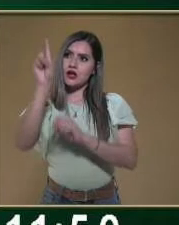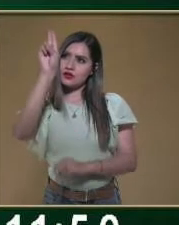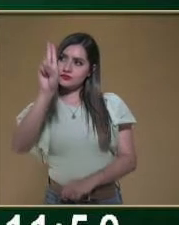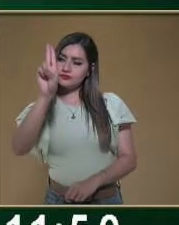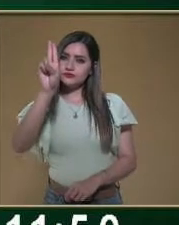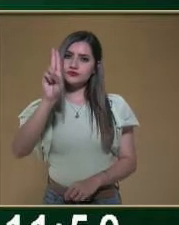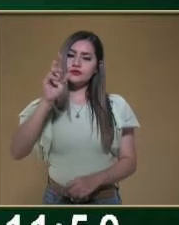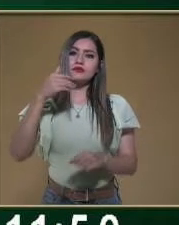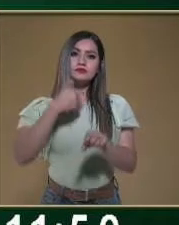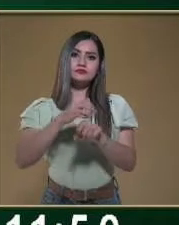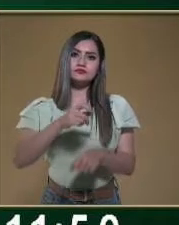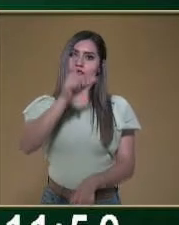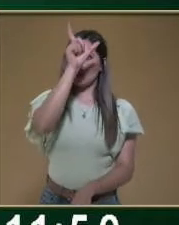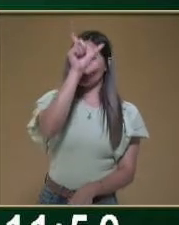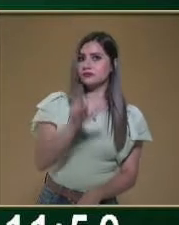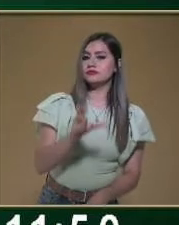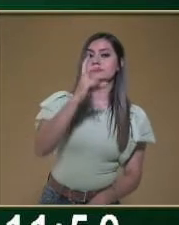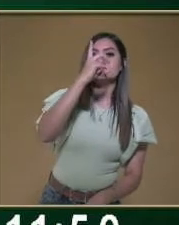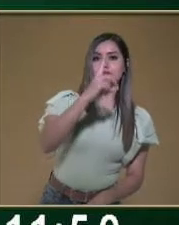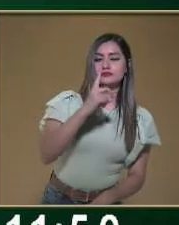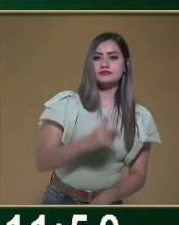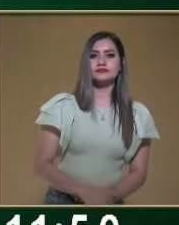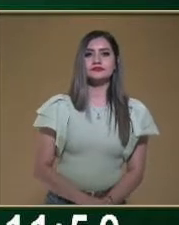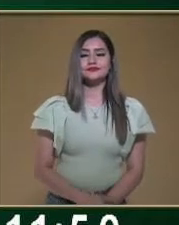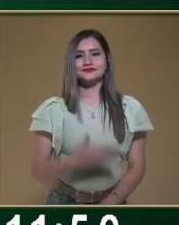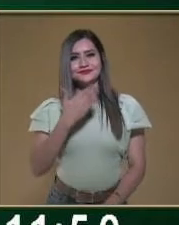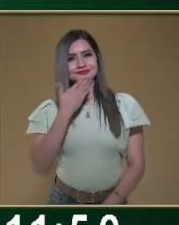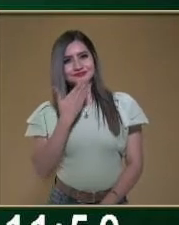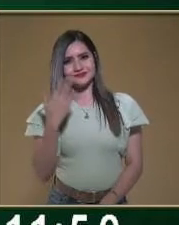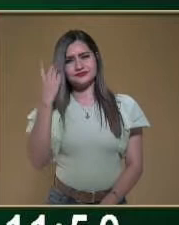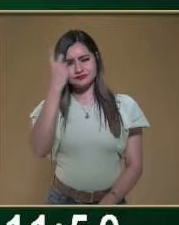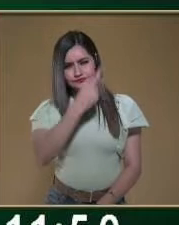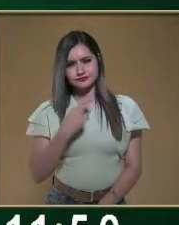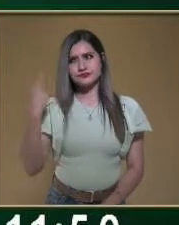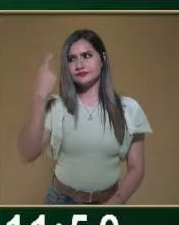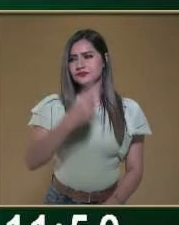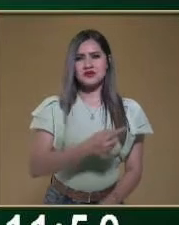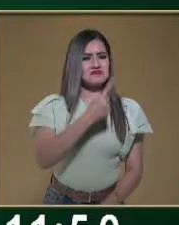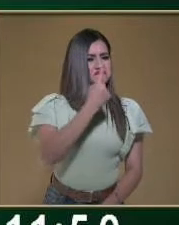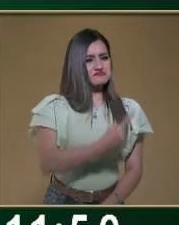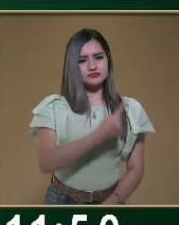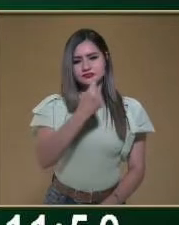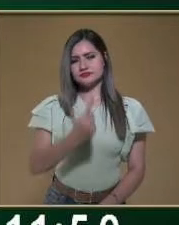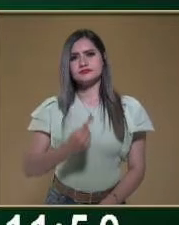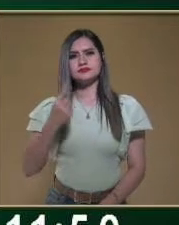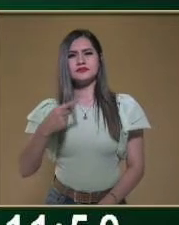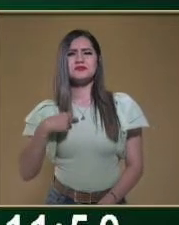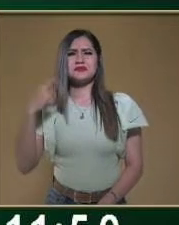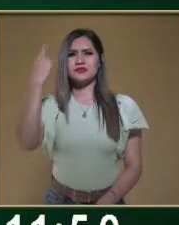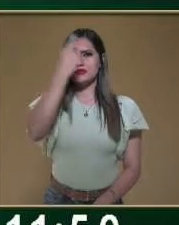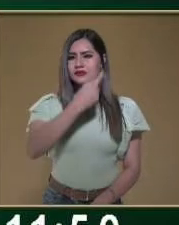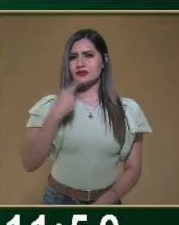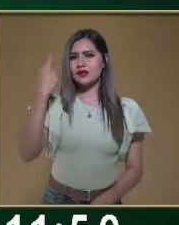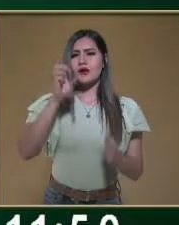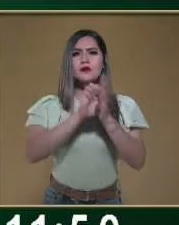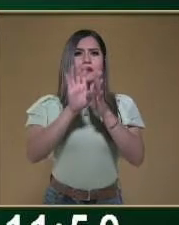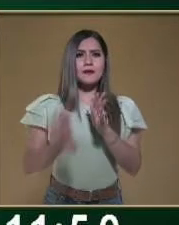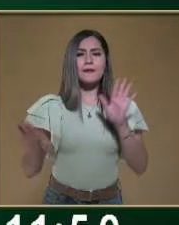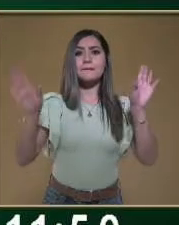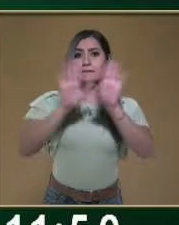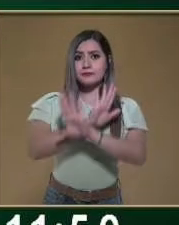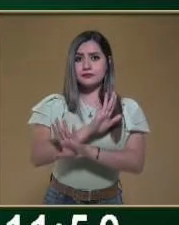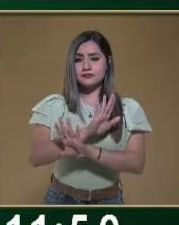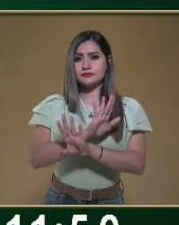la izquierda a las decenas. Los observo muy bien, uno por uno, y yo voy viendo que lo que cambia, maestra